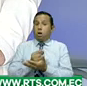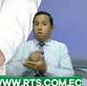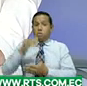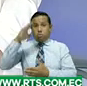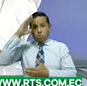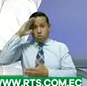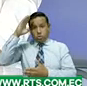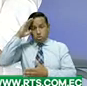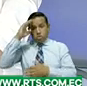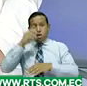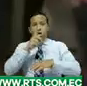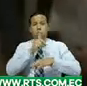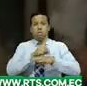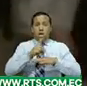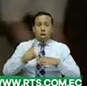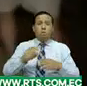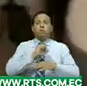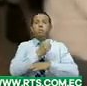Borondón.